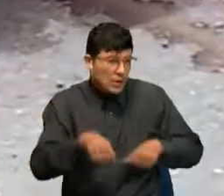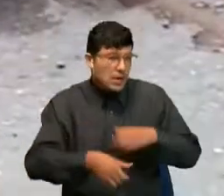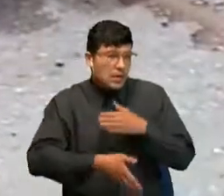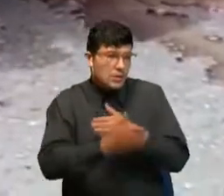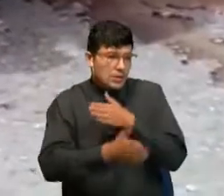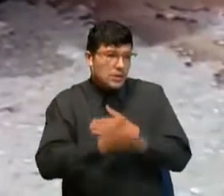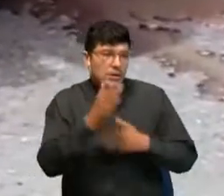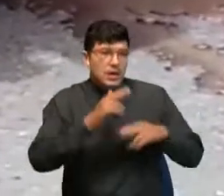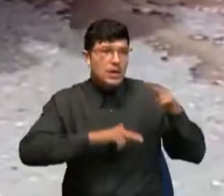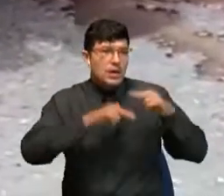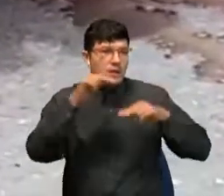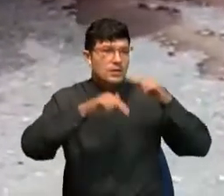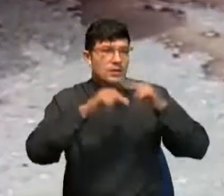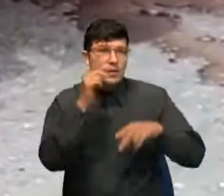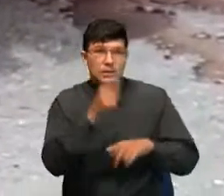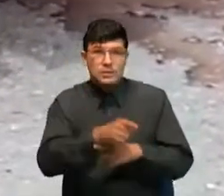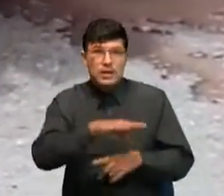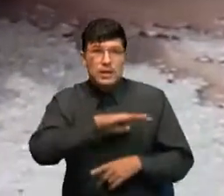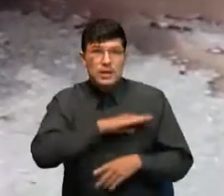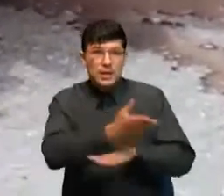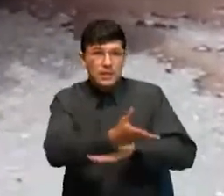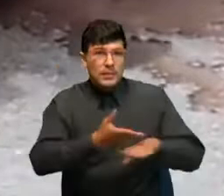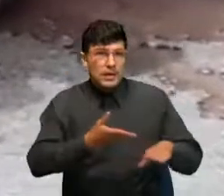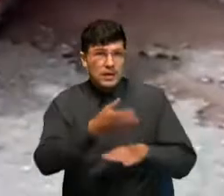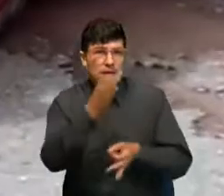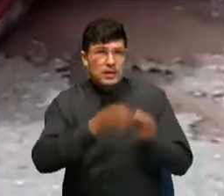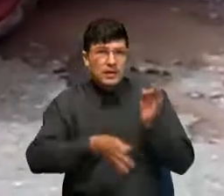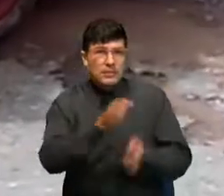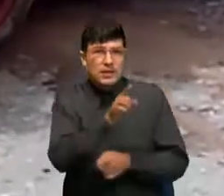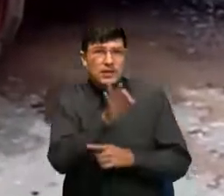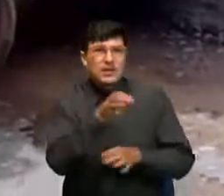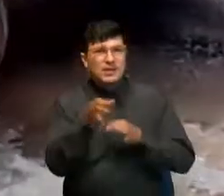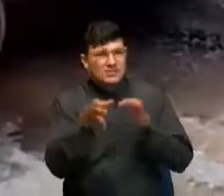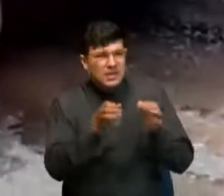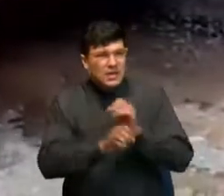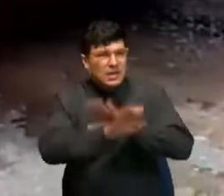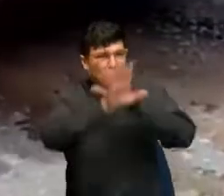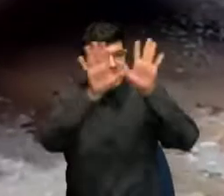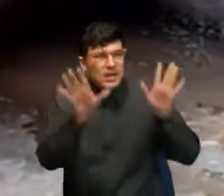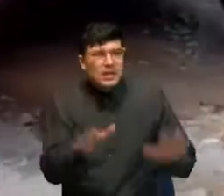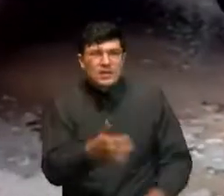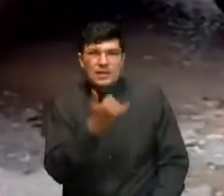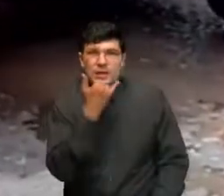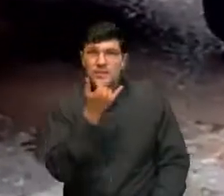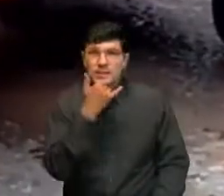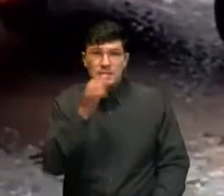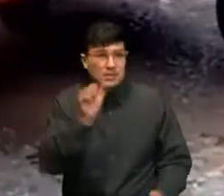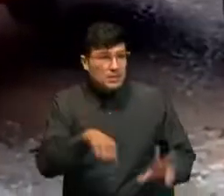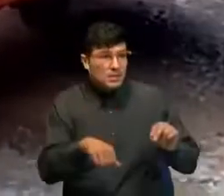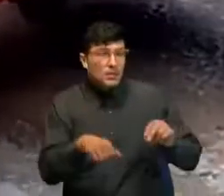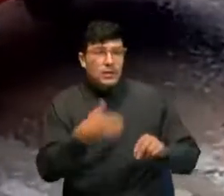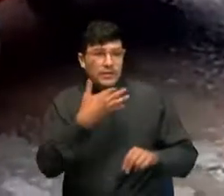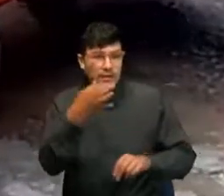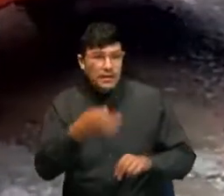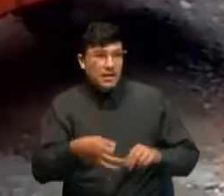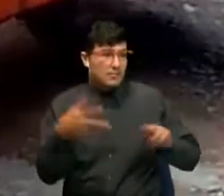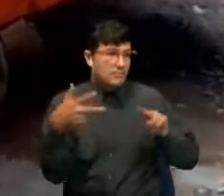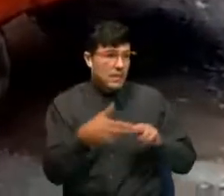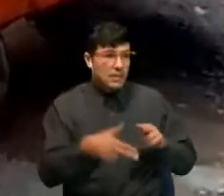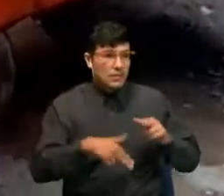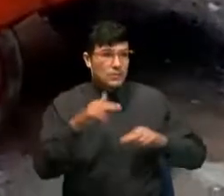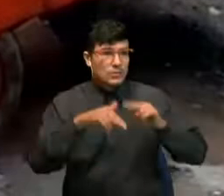las obras finalmente la alcaldía pidió al juez 13 hacer claridad sobre el alcance de la suspensión de las obras de la